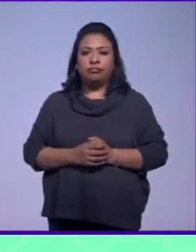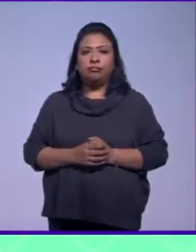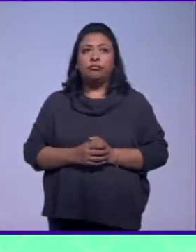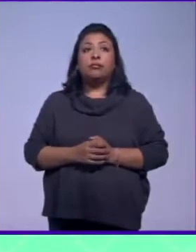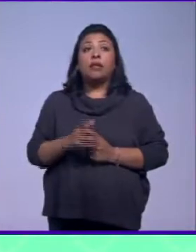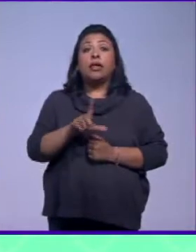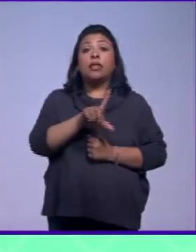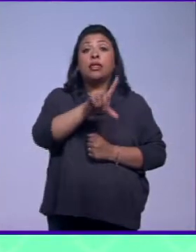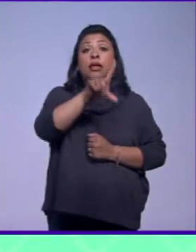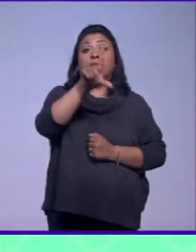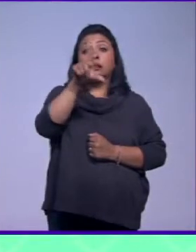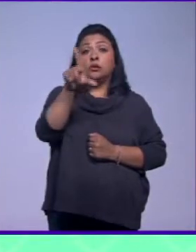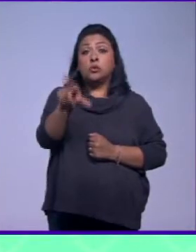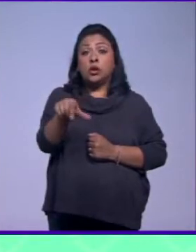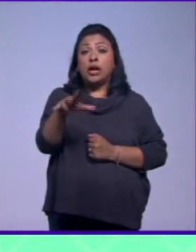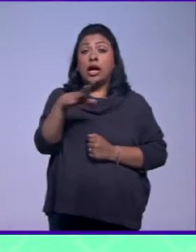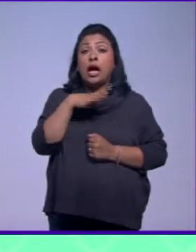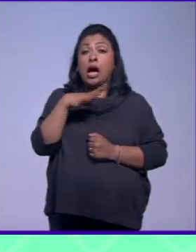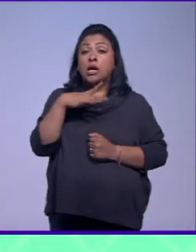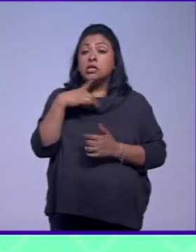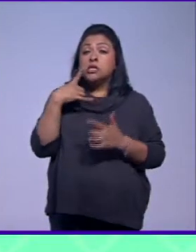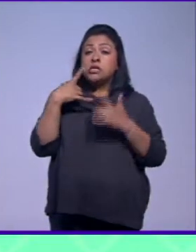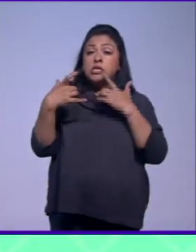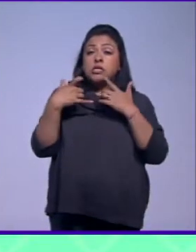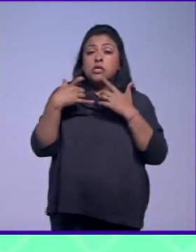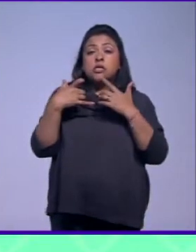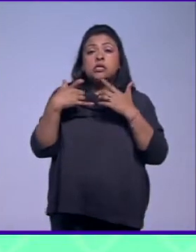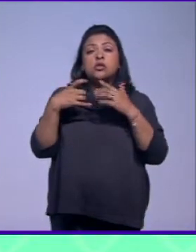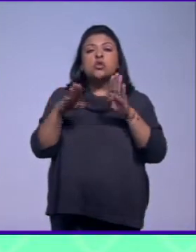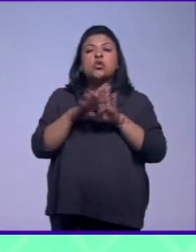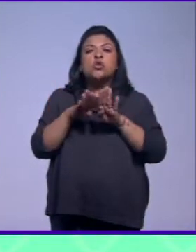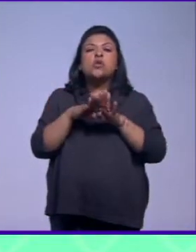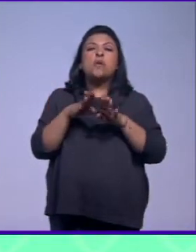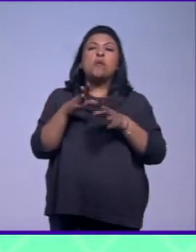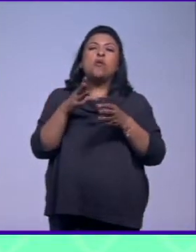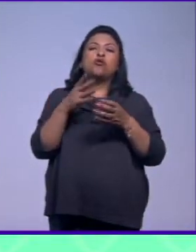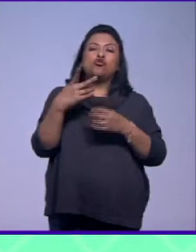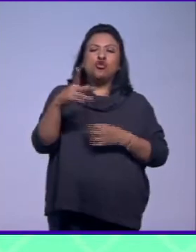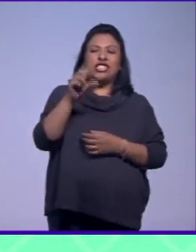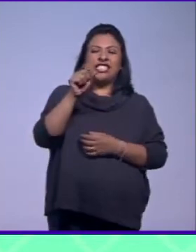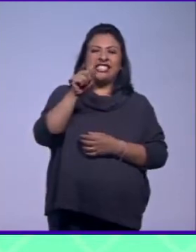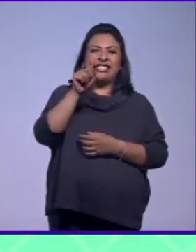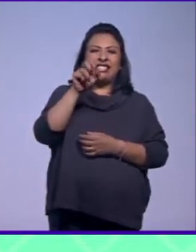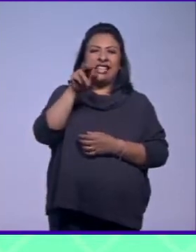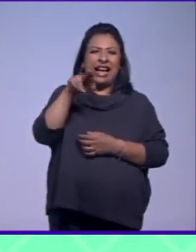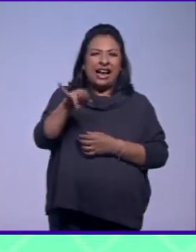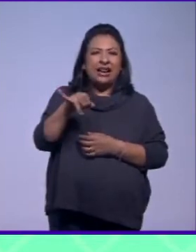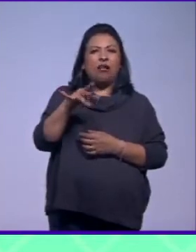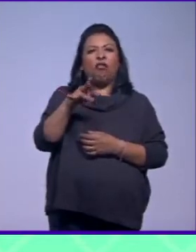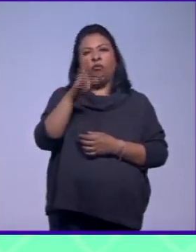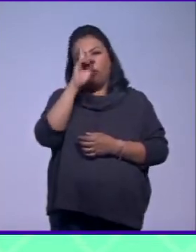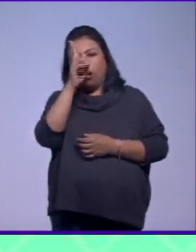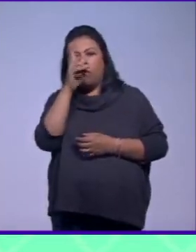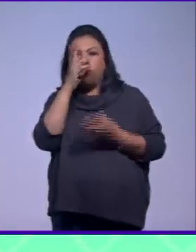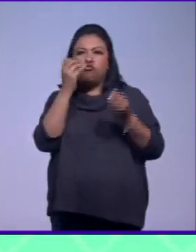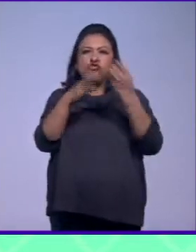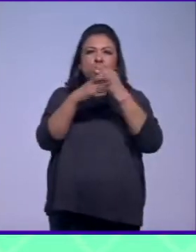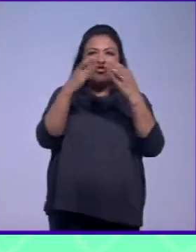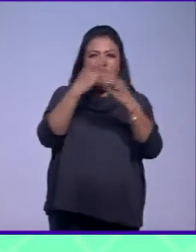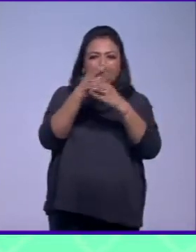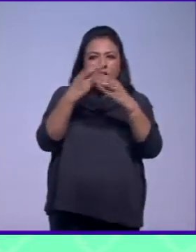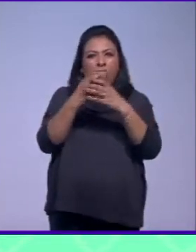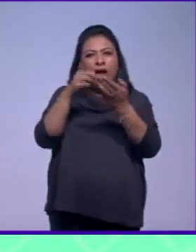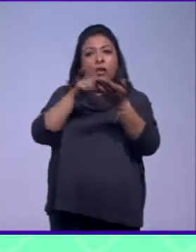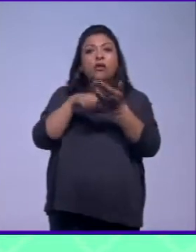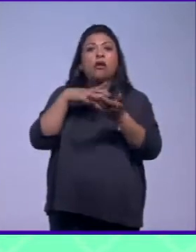y posteriormente en la lucha contra la tiranía burocrática de esta línea de lucha en la que precisamente en este